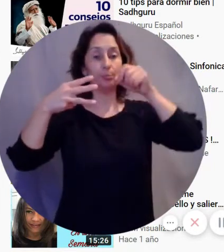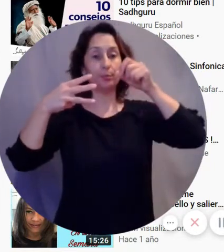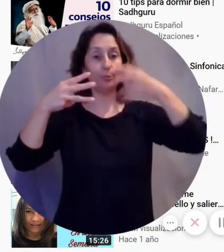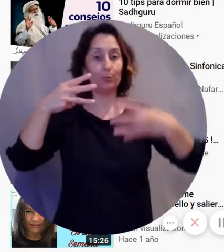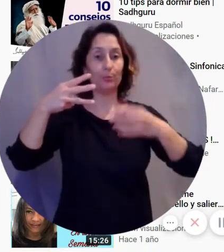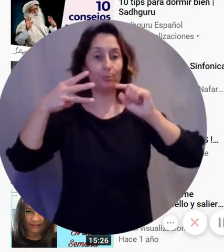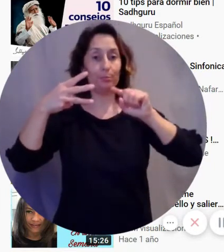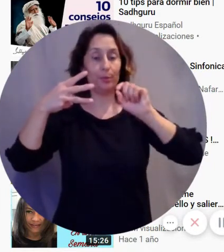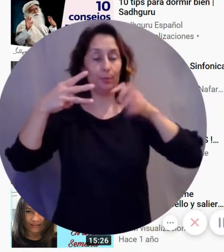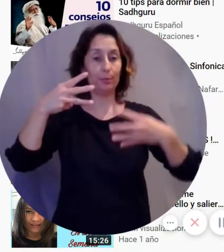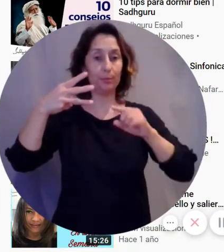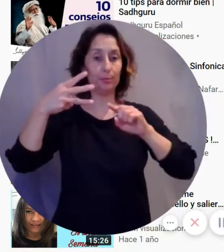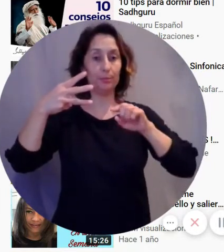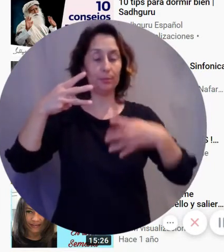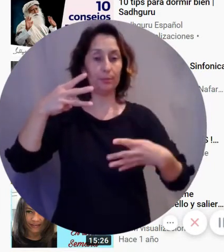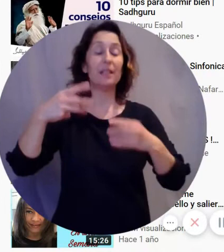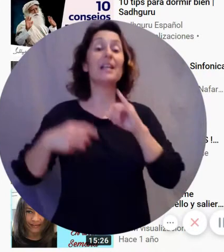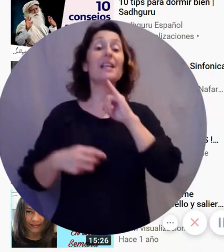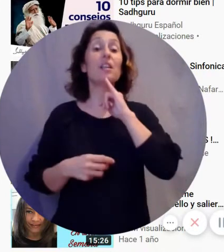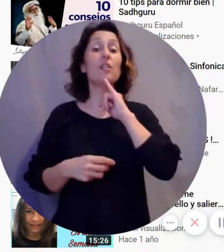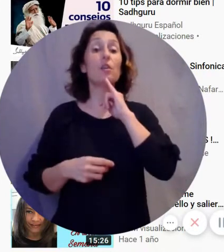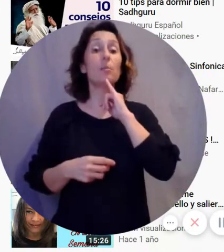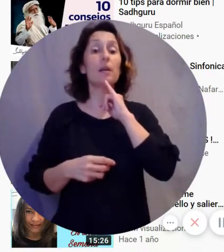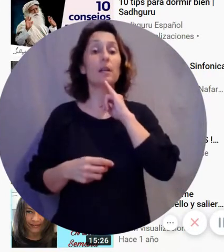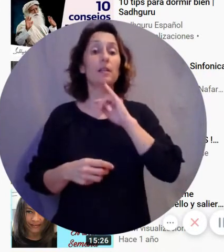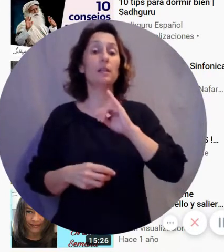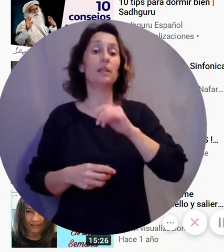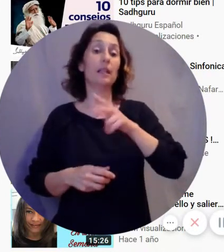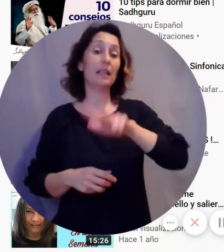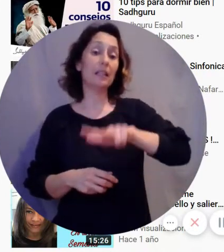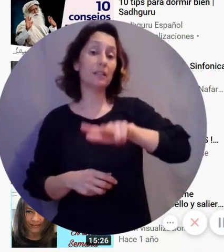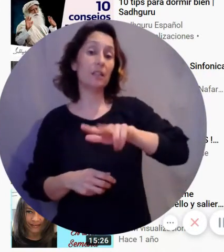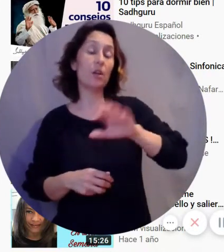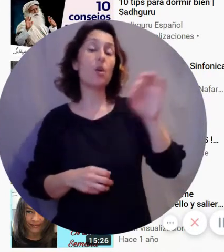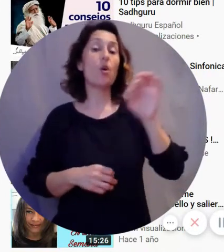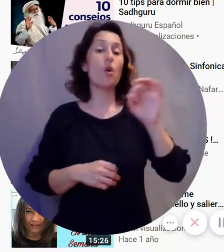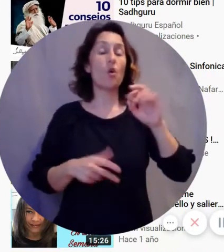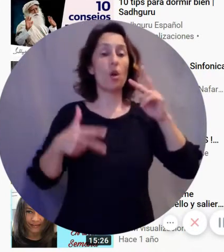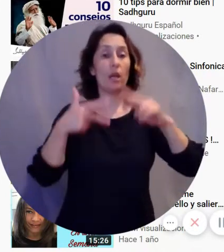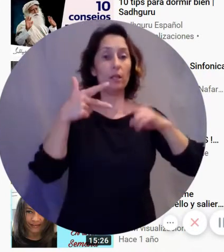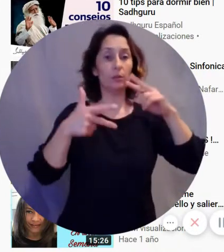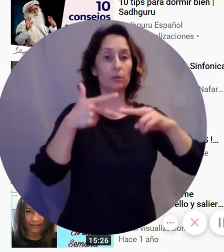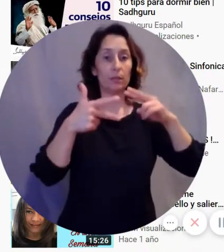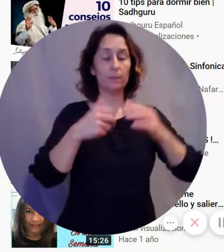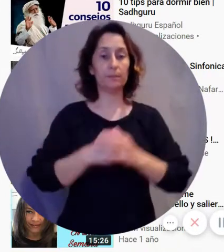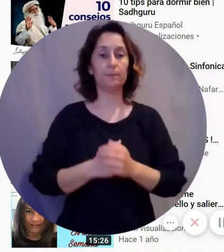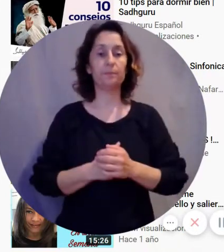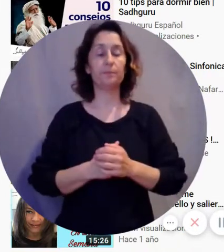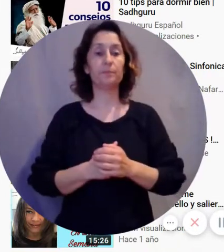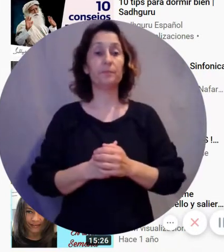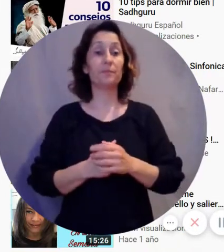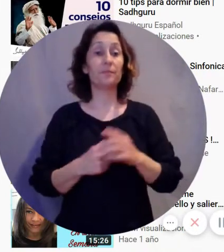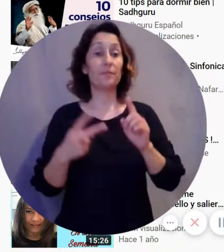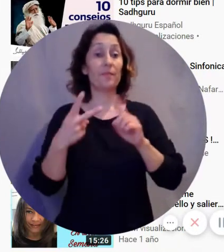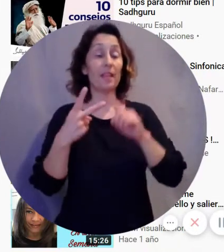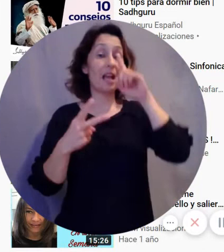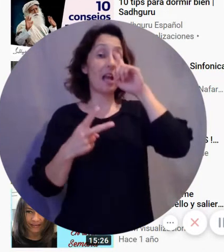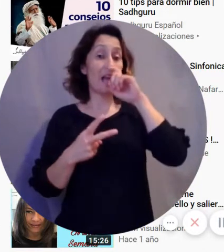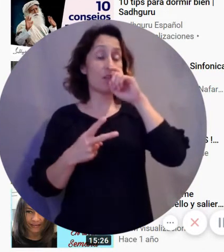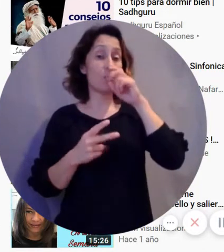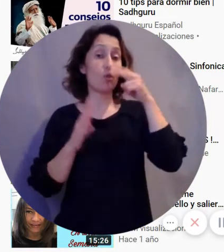el idioma, español o euskera. Aparecerá escogido por defecto el año de la campaña actual,